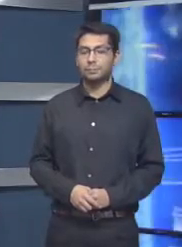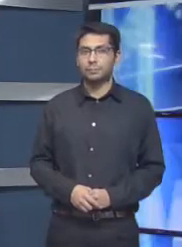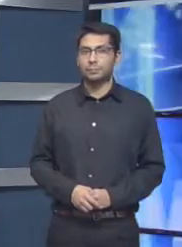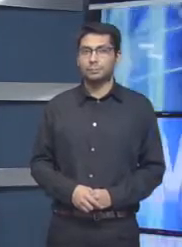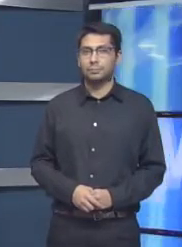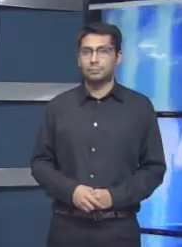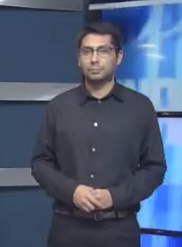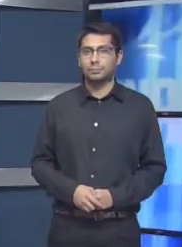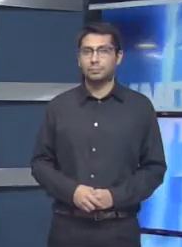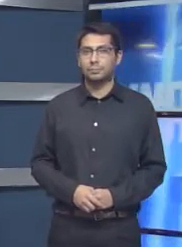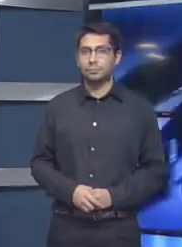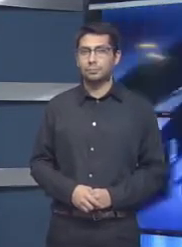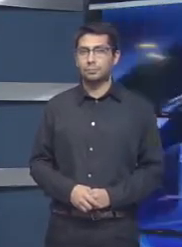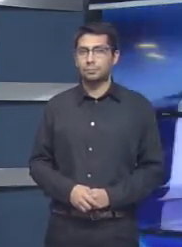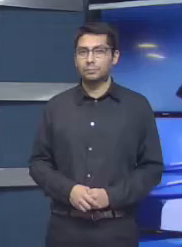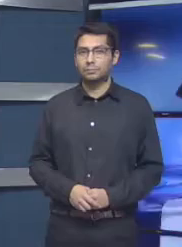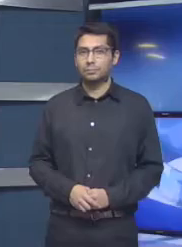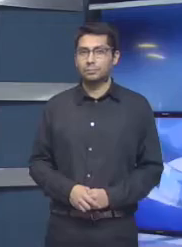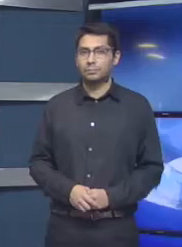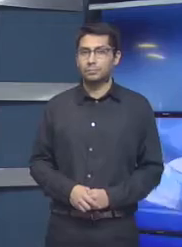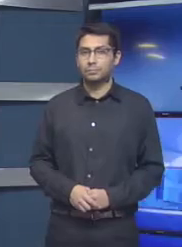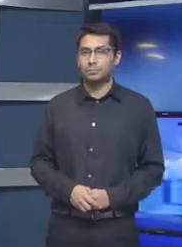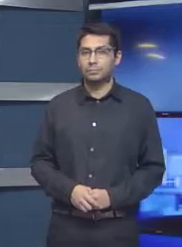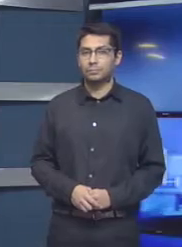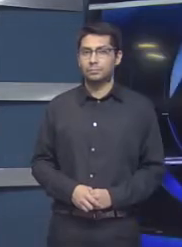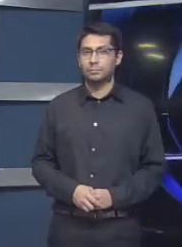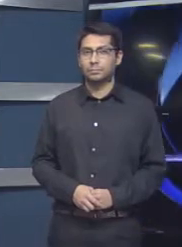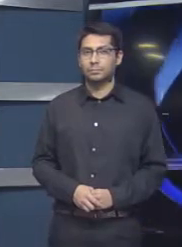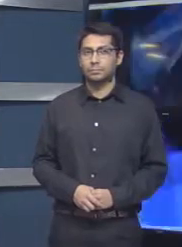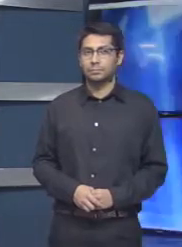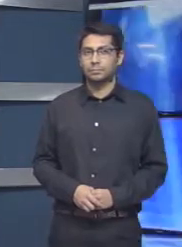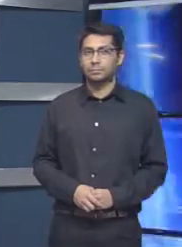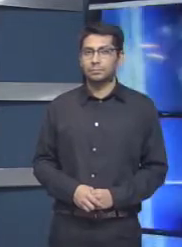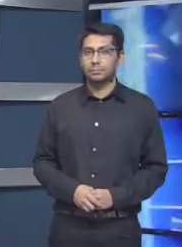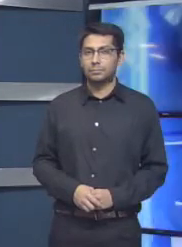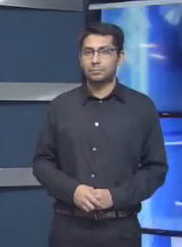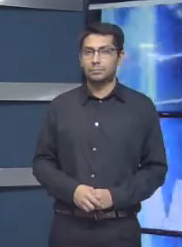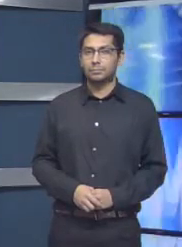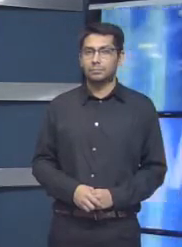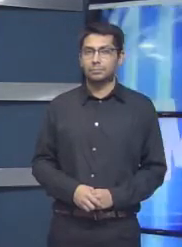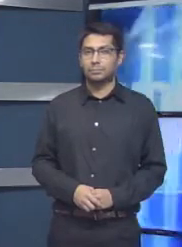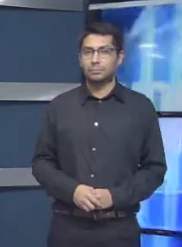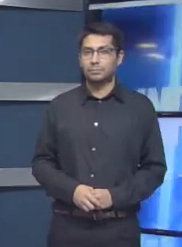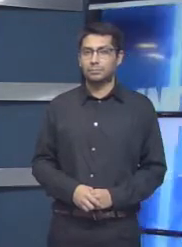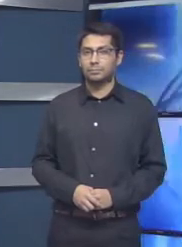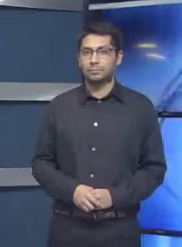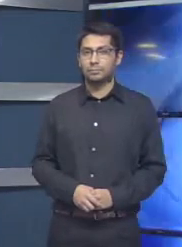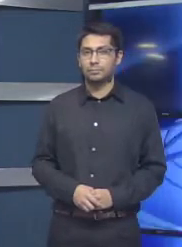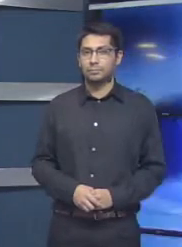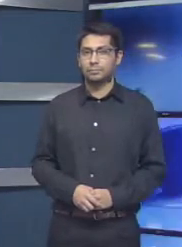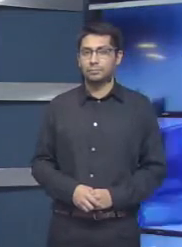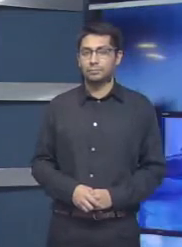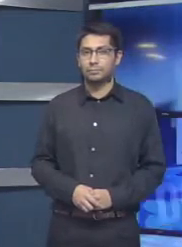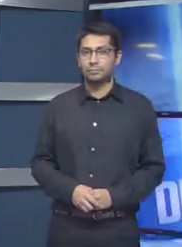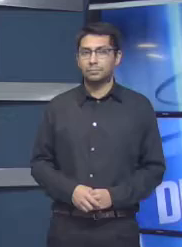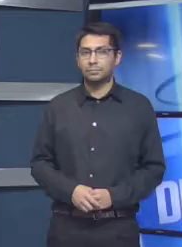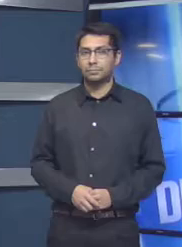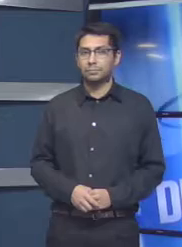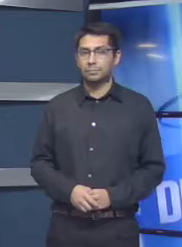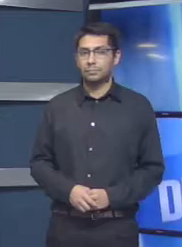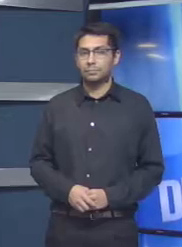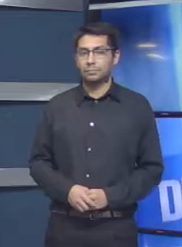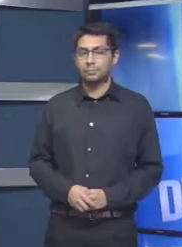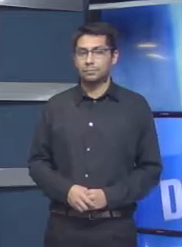Sí. En eso habrá que poner en la balanza los créditos que dan los bancos para compras de